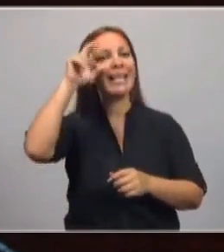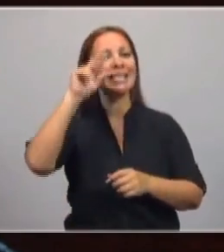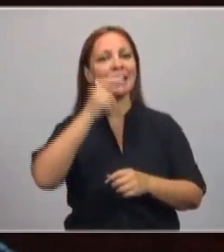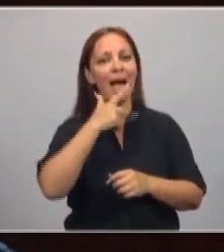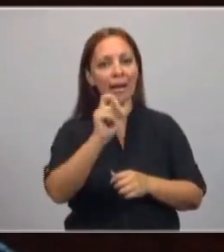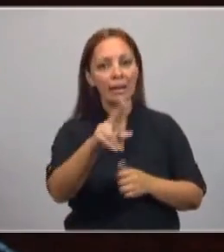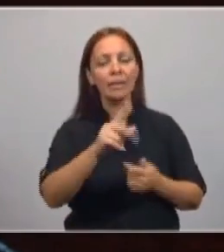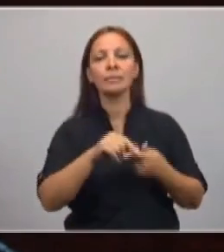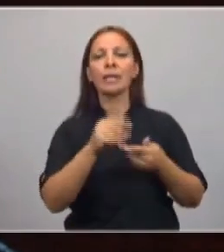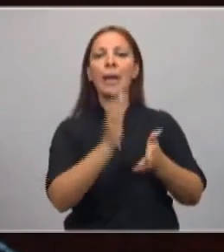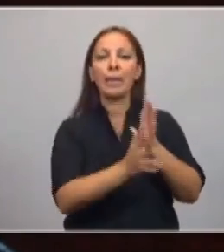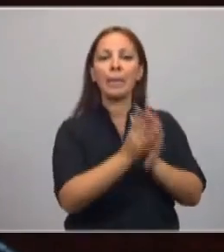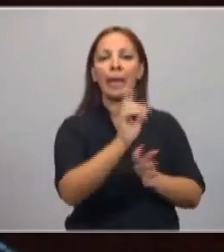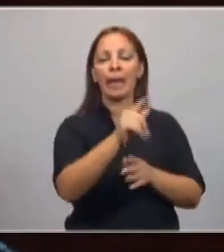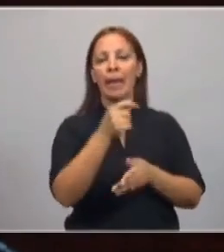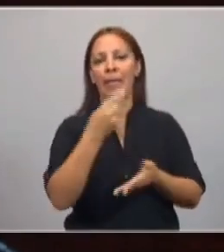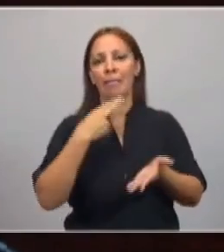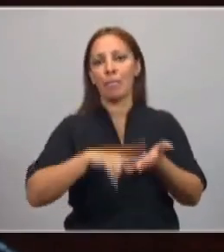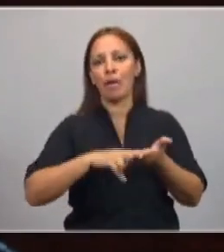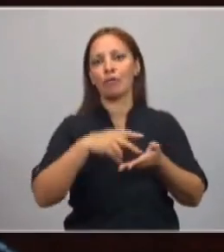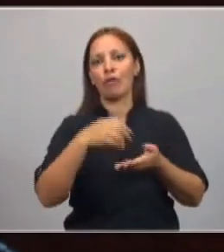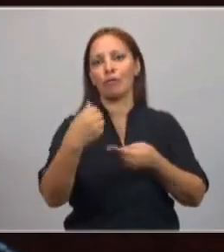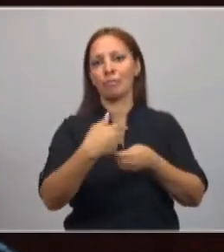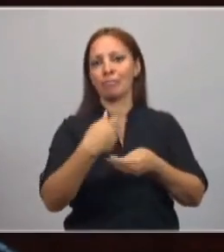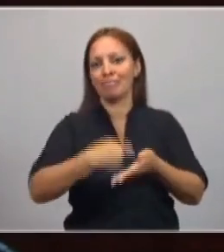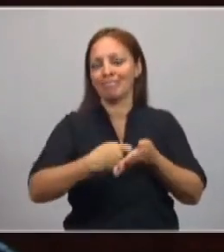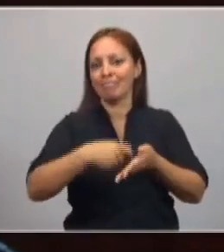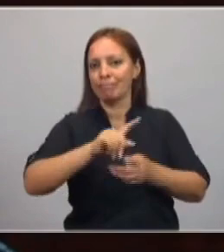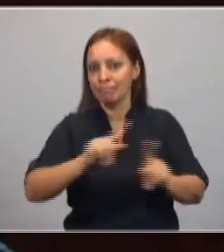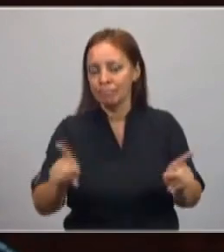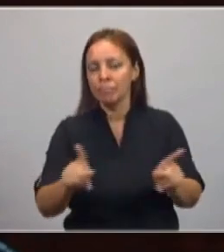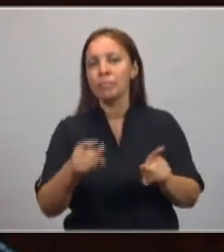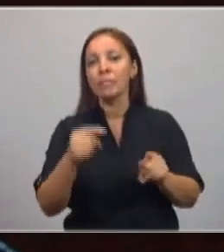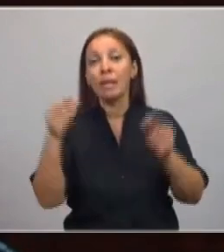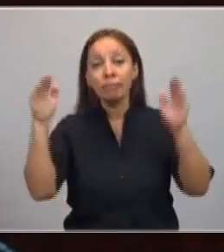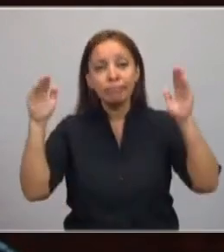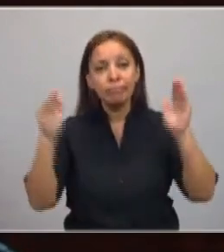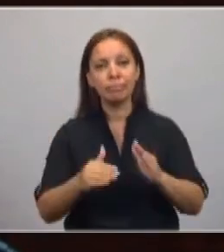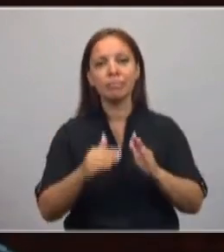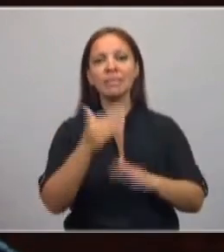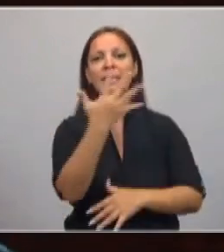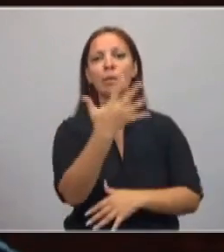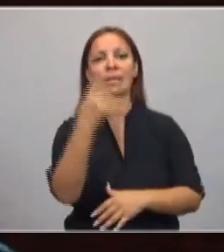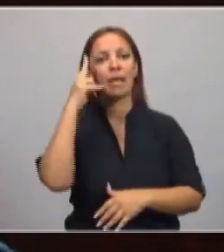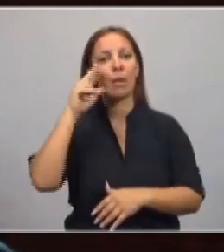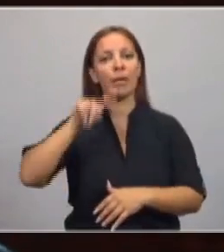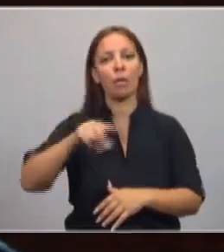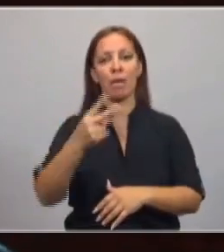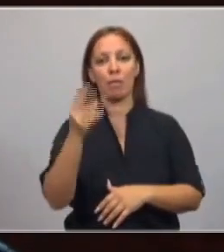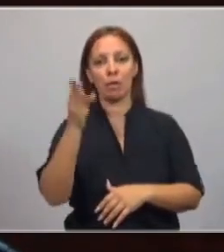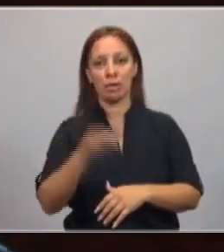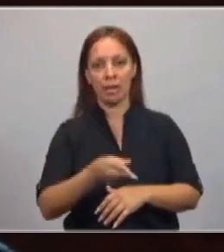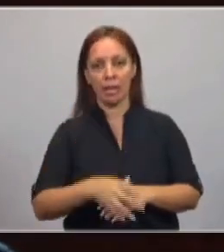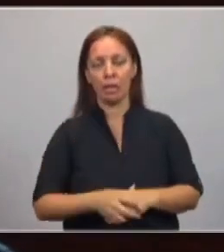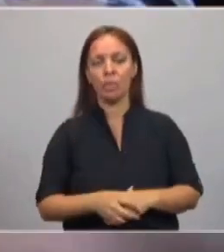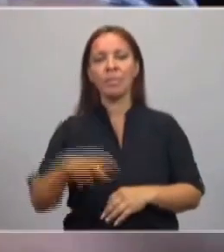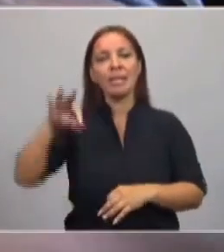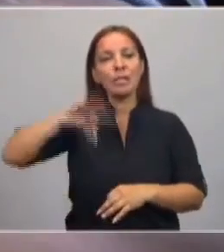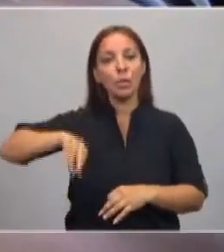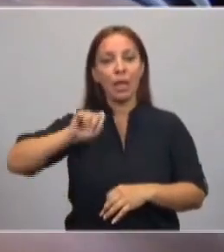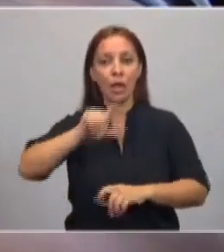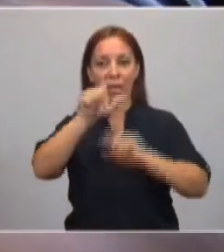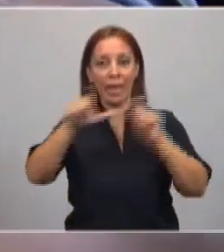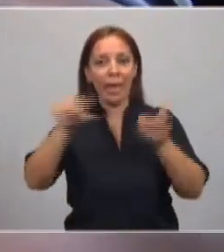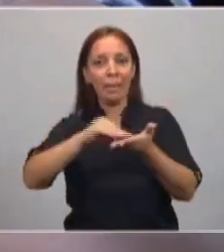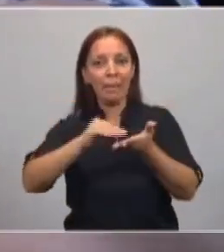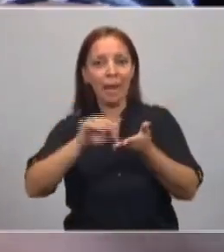de pensiones no contributivas, que se redujeron en un 59,6%. Los salarios de los estatales